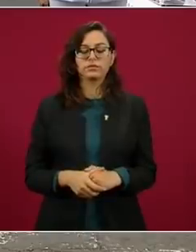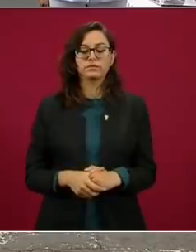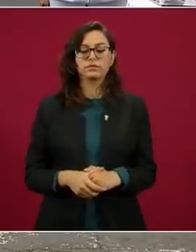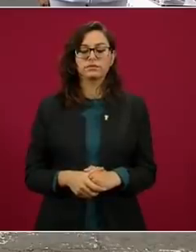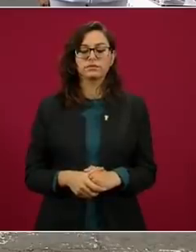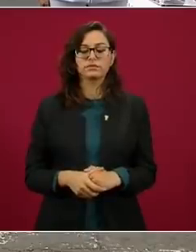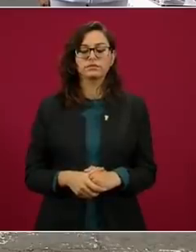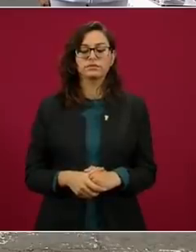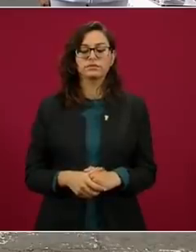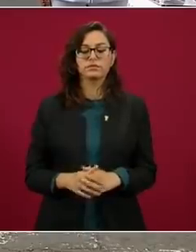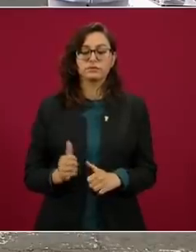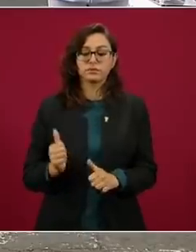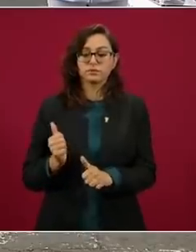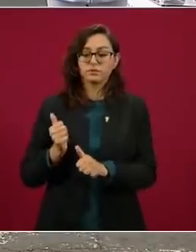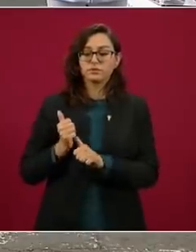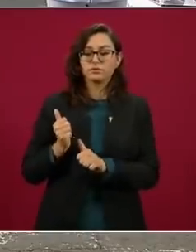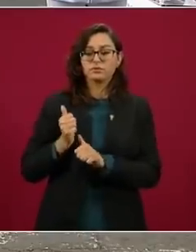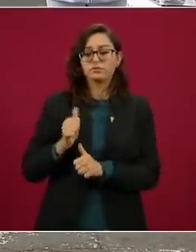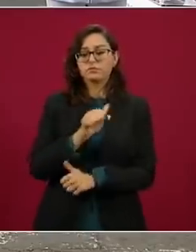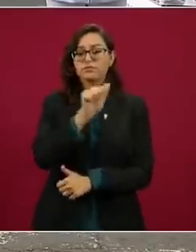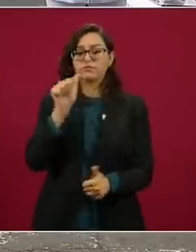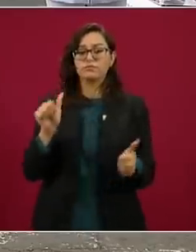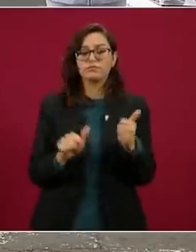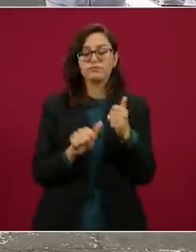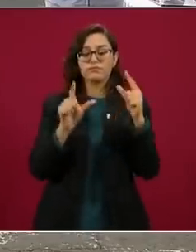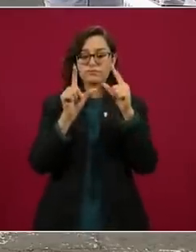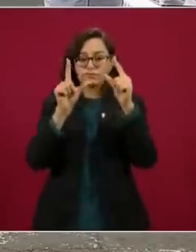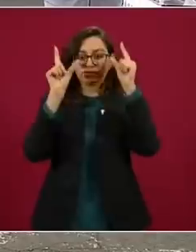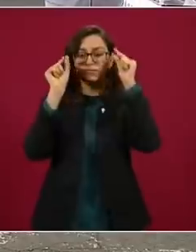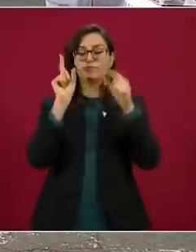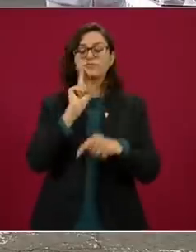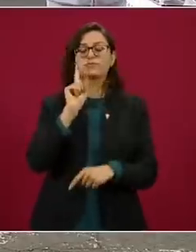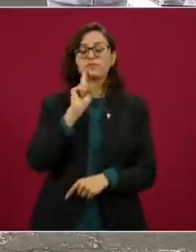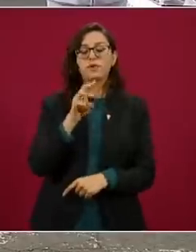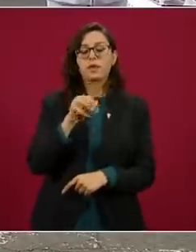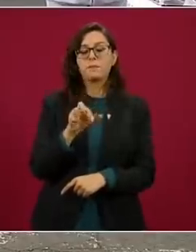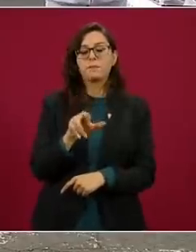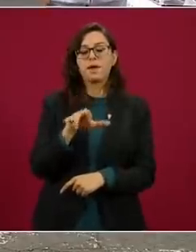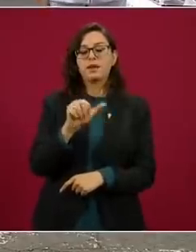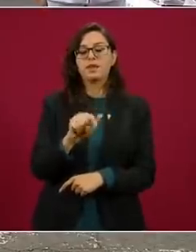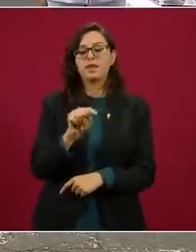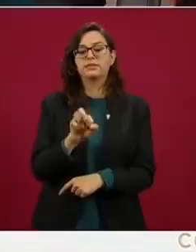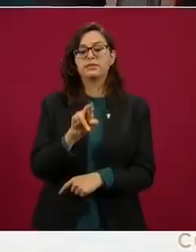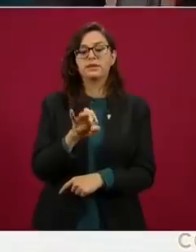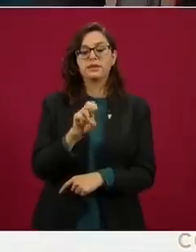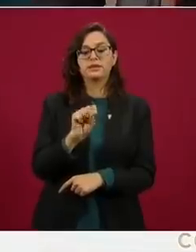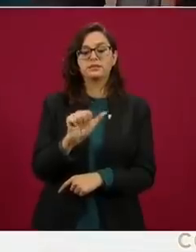soldado auxiliar asistente de enfermería maría teresa vázquez herrera